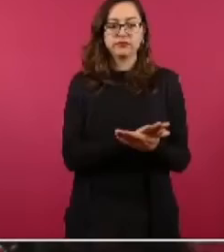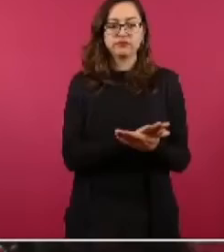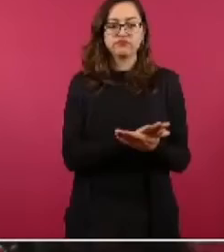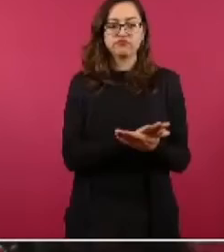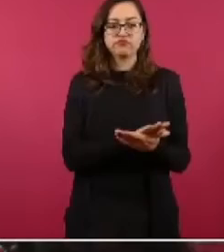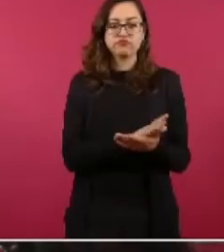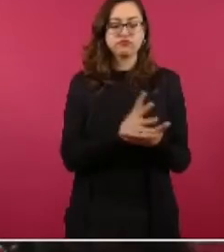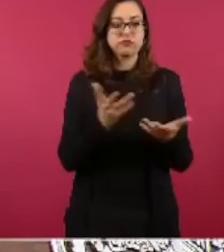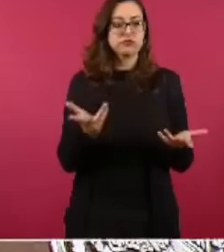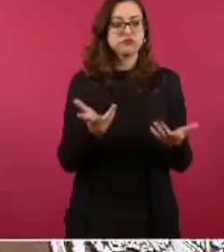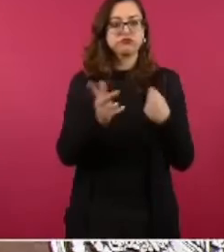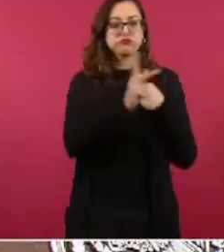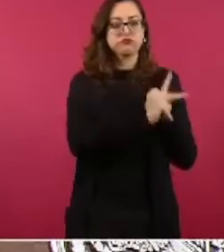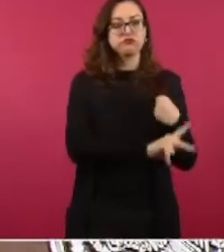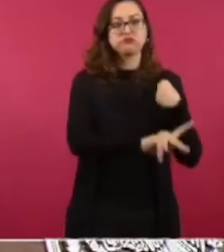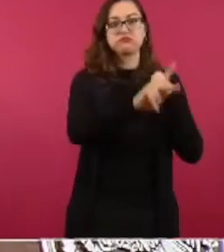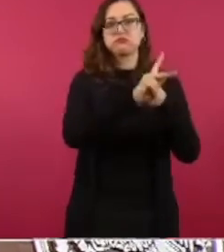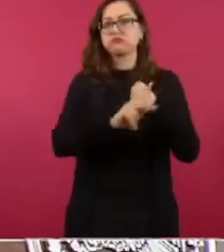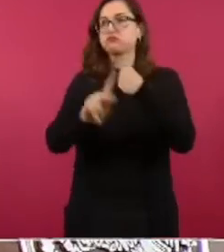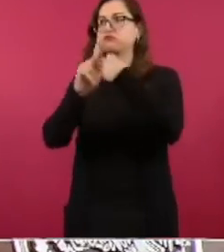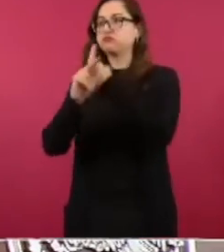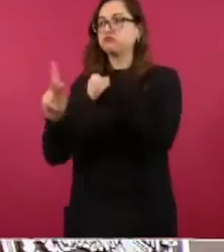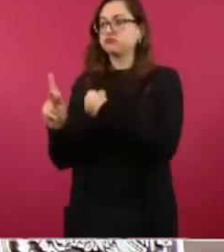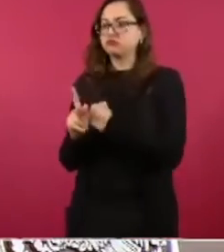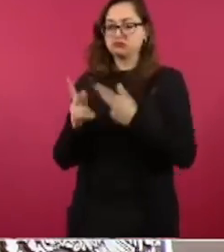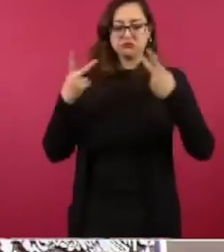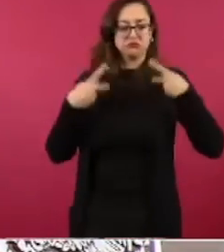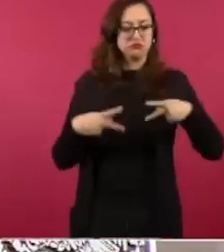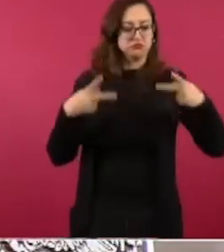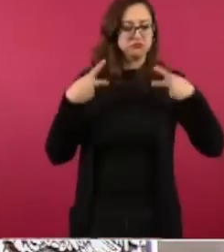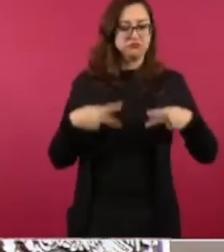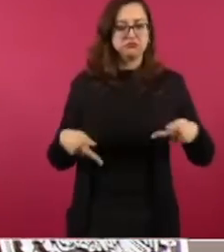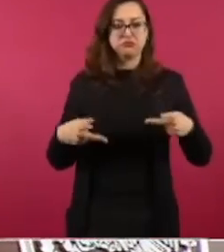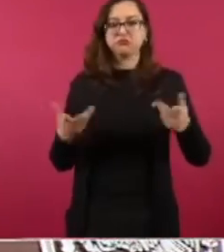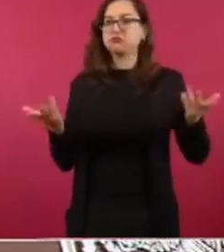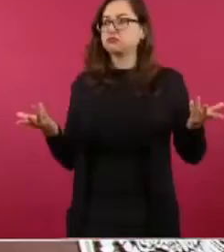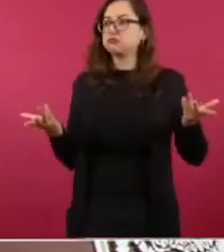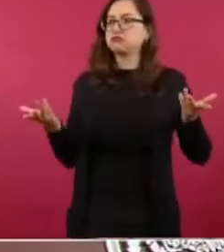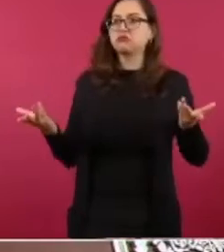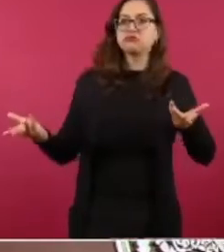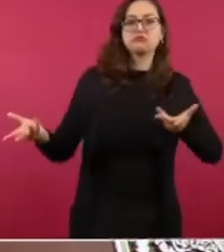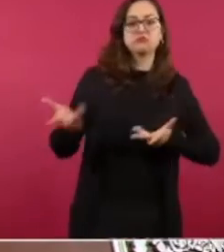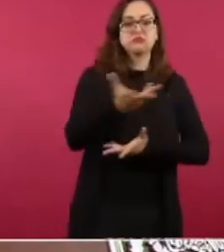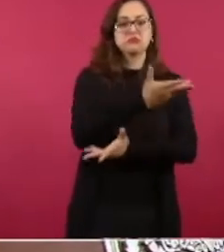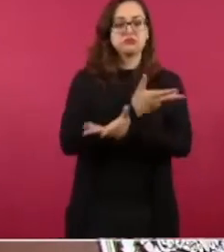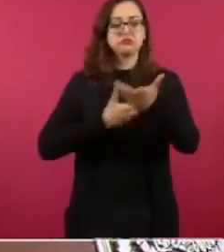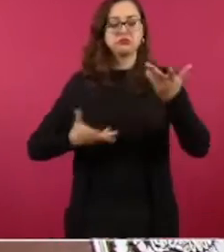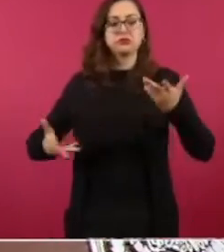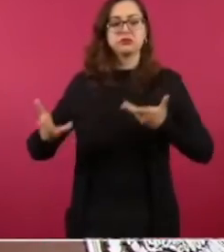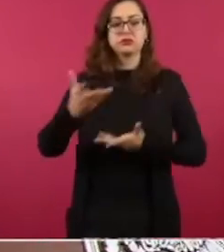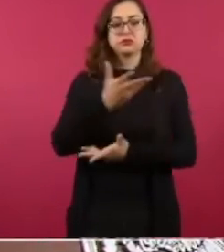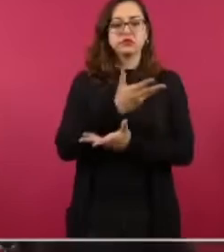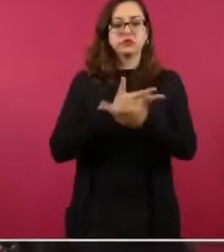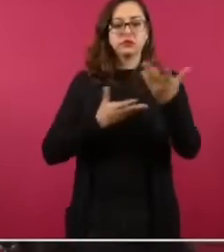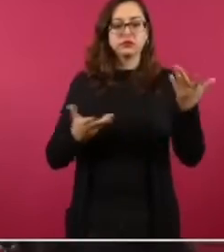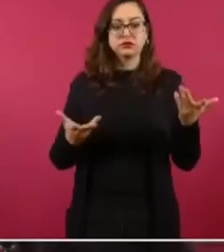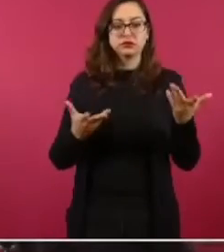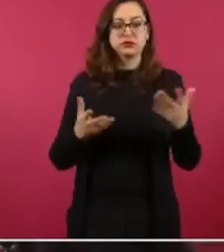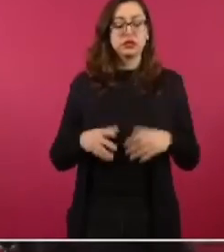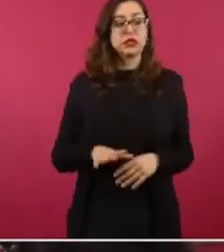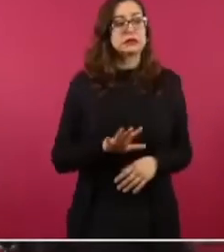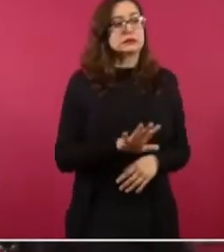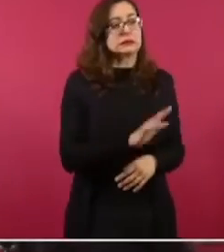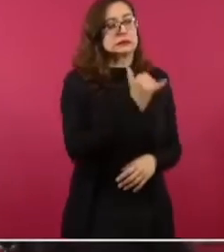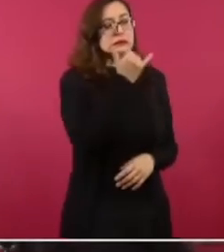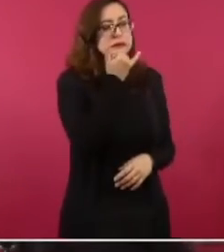Entre las naciones, como entre los individuos. Usted comenta sobre que usted tienen